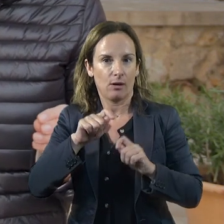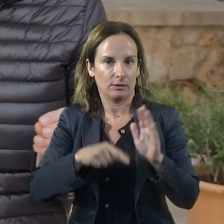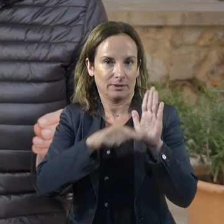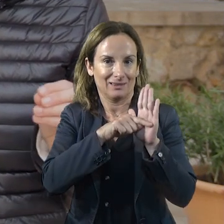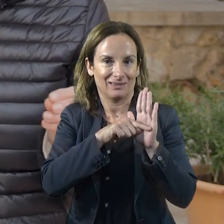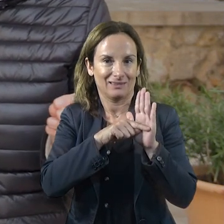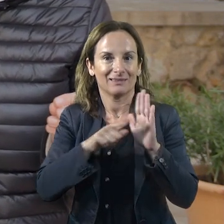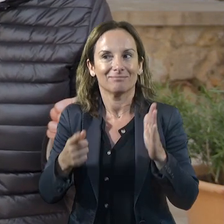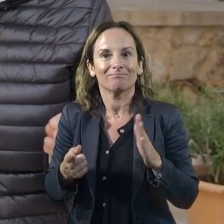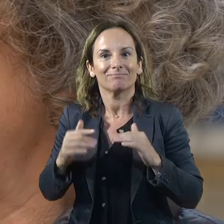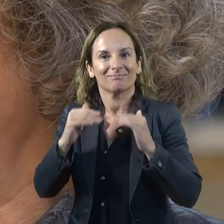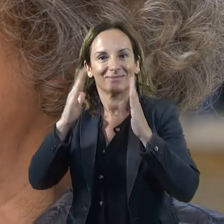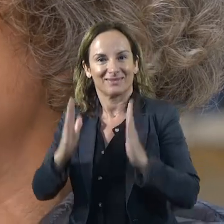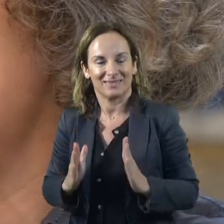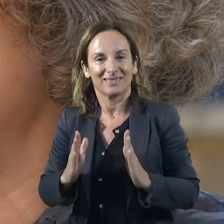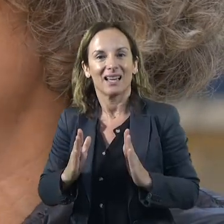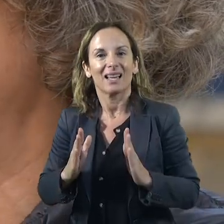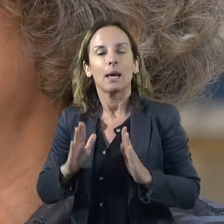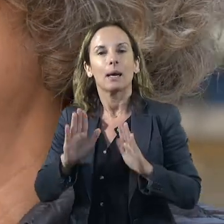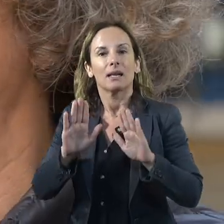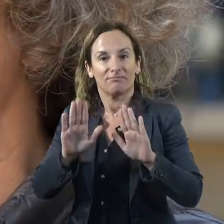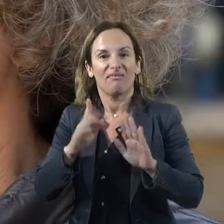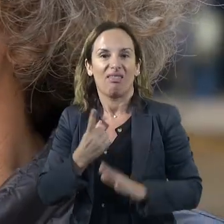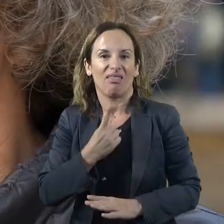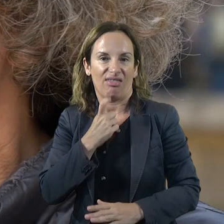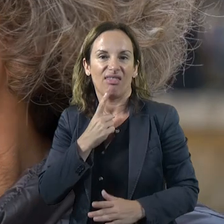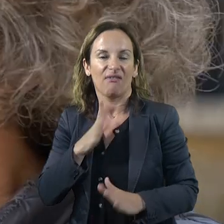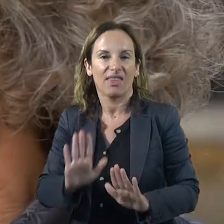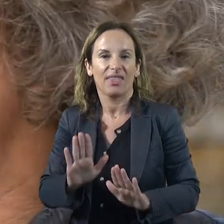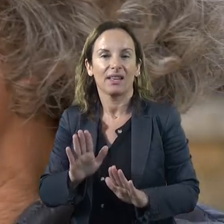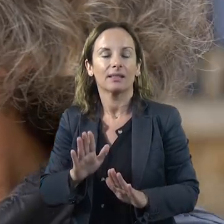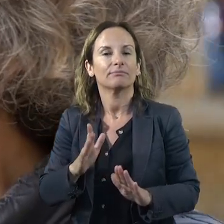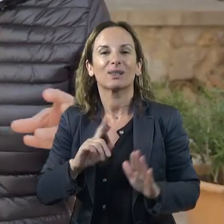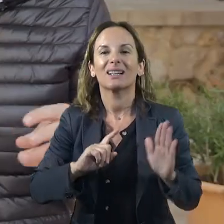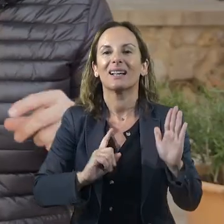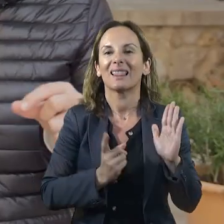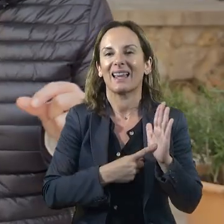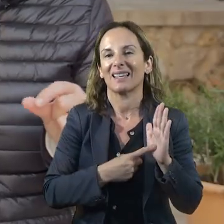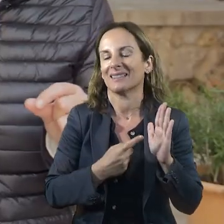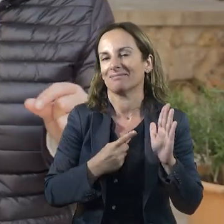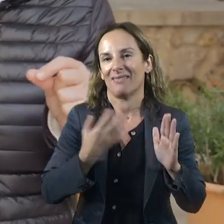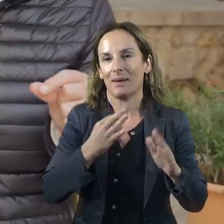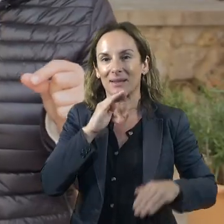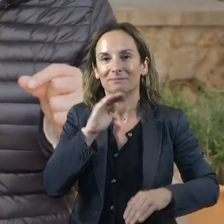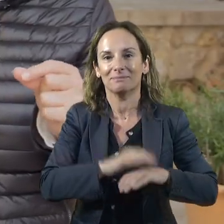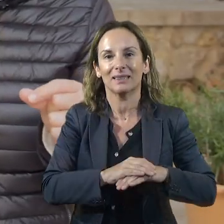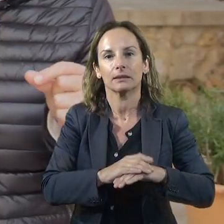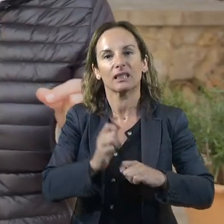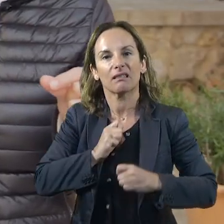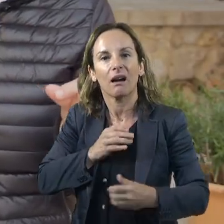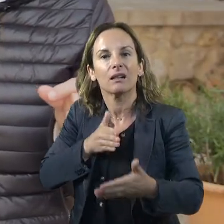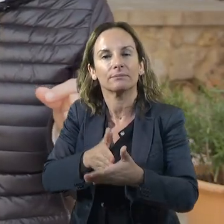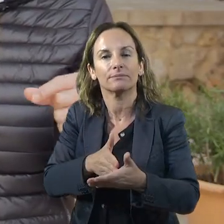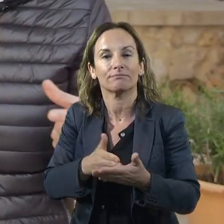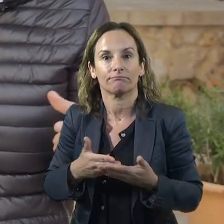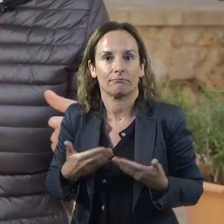que también eso es complicado, porque nos tenemos que ceñir al marco legal y eso nos obliga ahora mismo, por ejemplo,